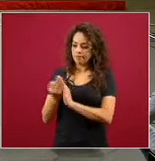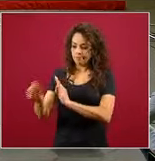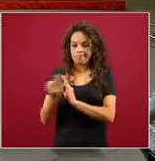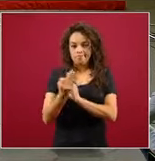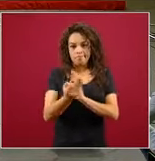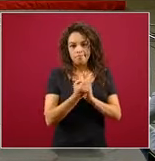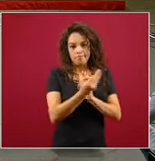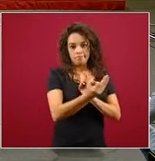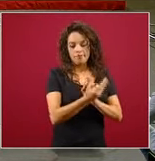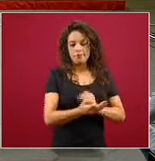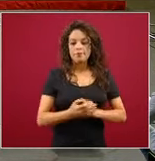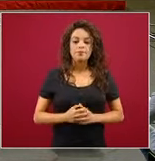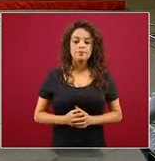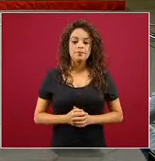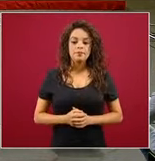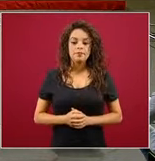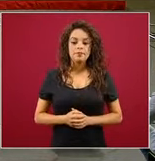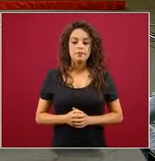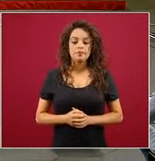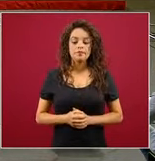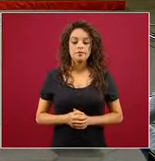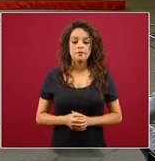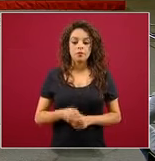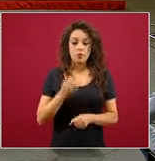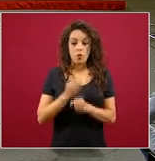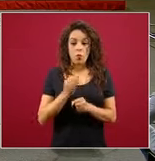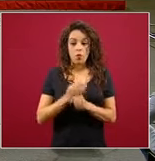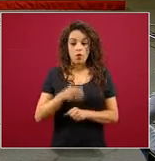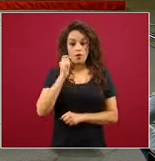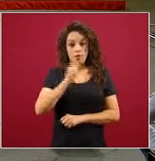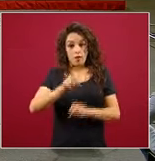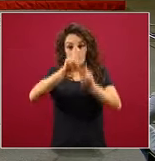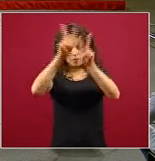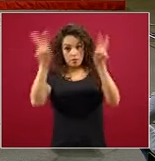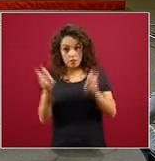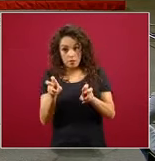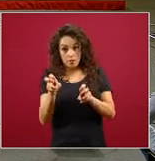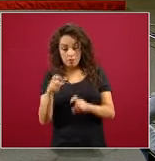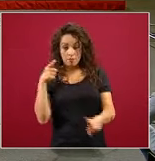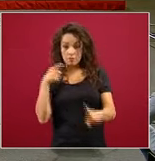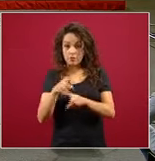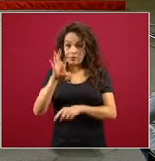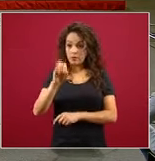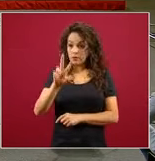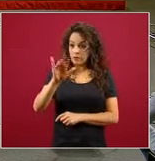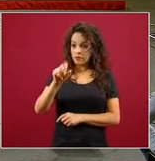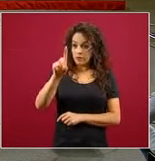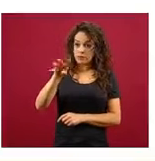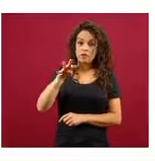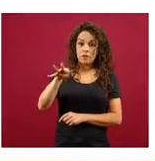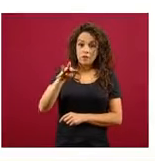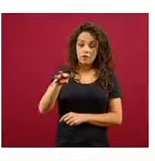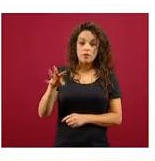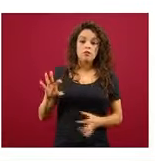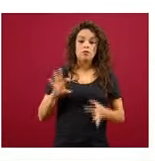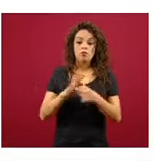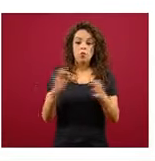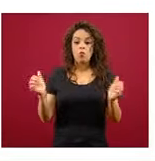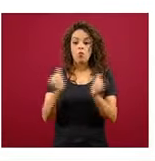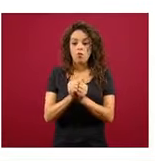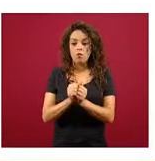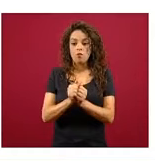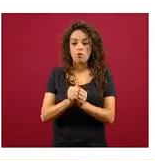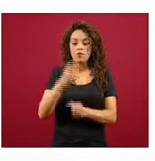de introducción al tema que tenemos esta noche, que es precisamente COVID-19 y la tercera edad. Veamos la